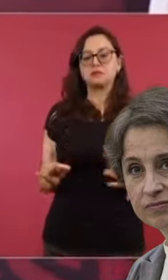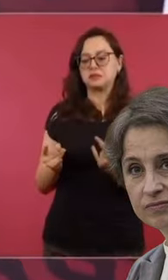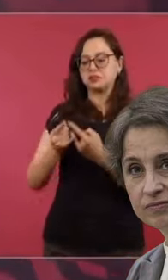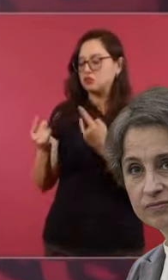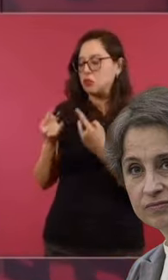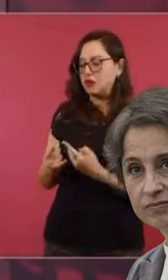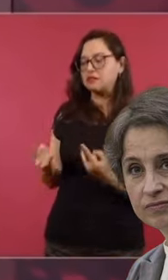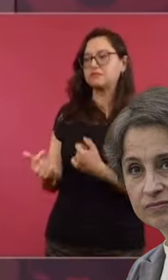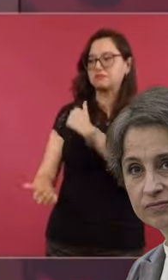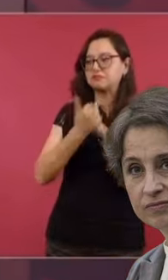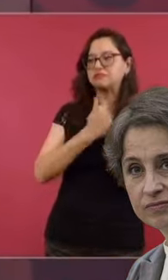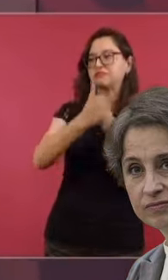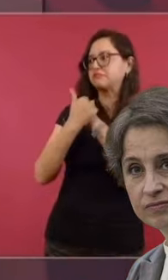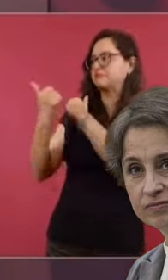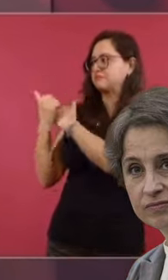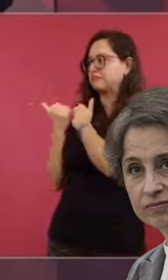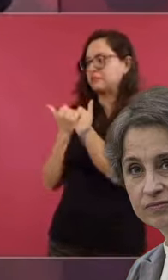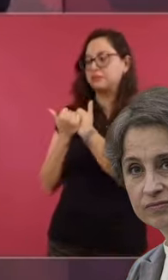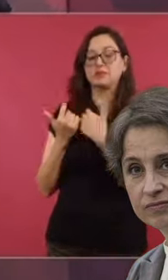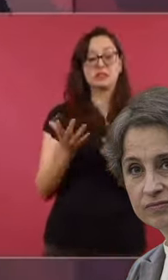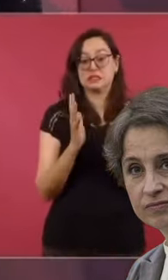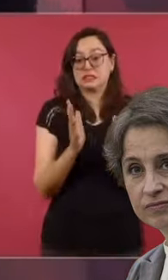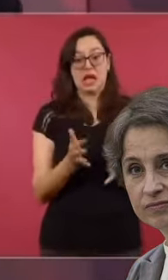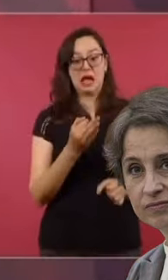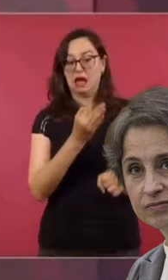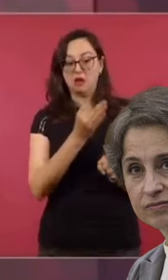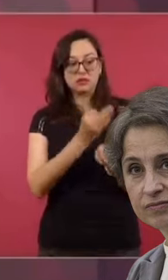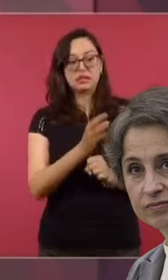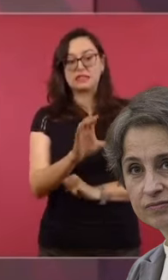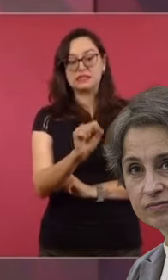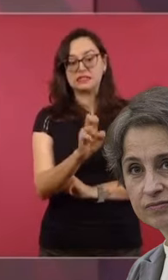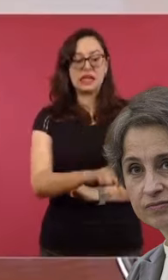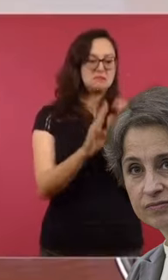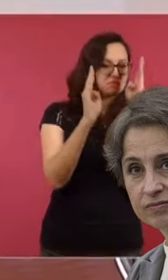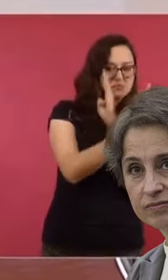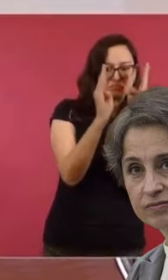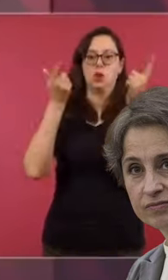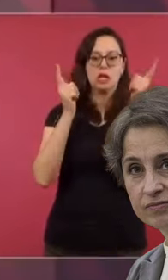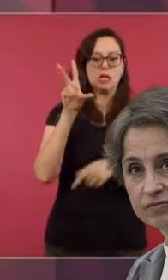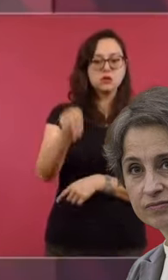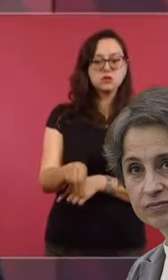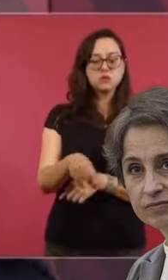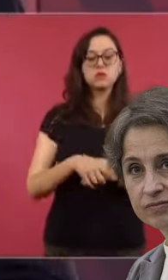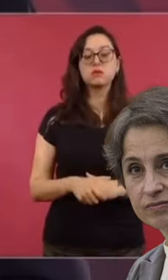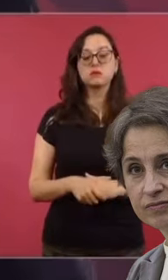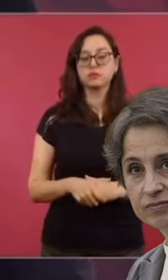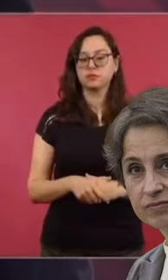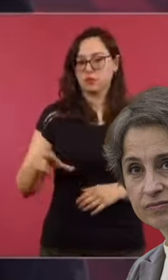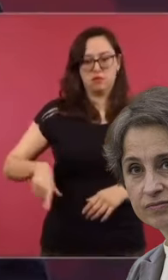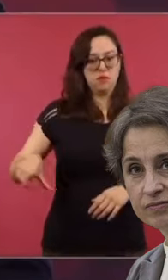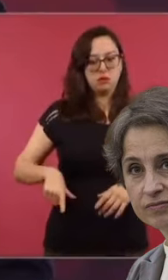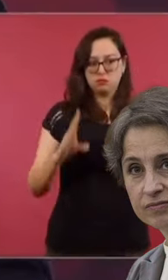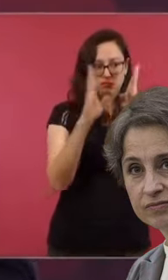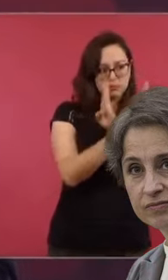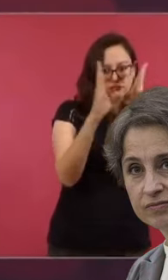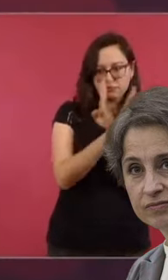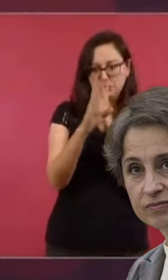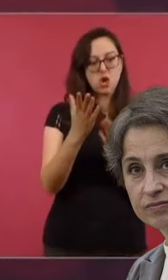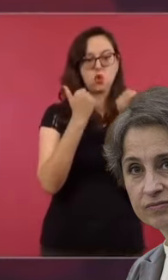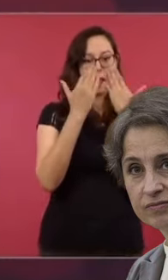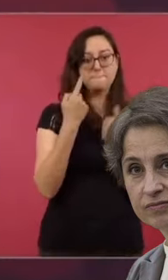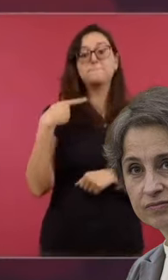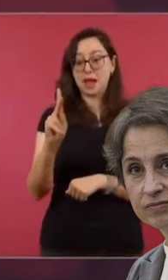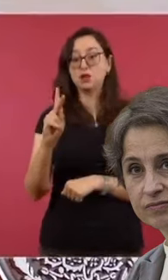CISEN. Y ojalá nunca regresen, porque hay nanita, no hay espionaje, pero sí hay